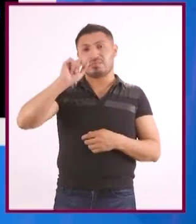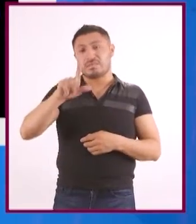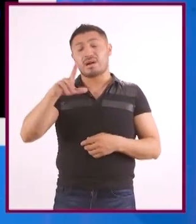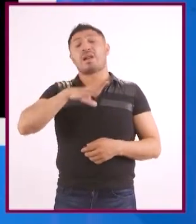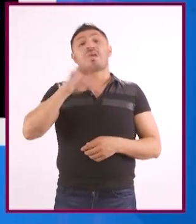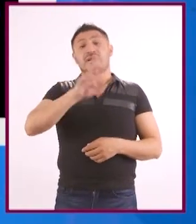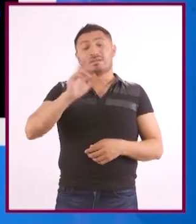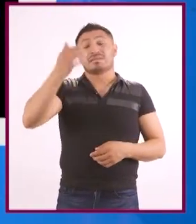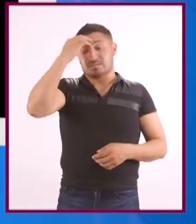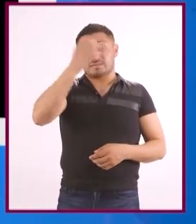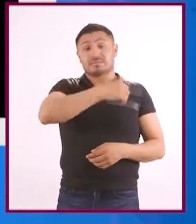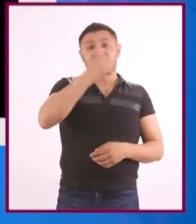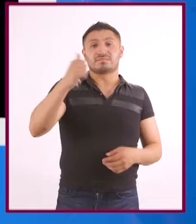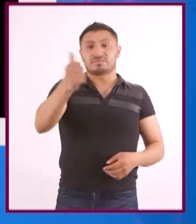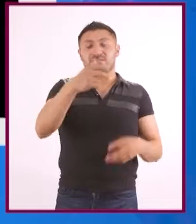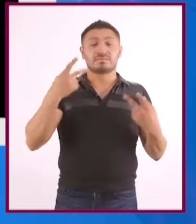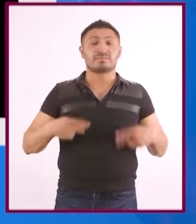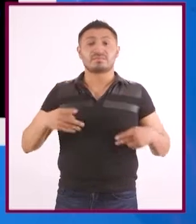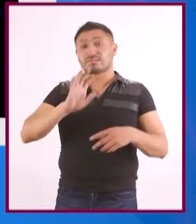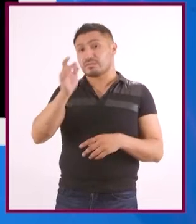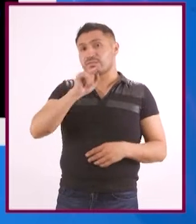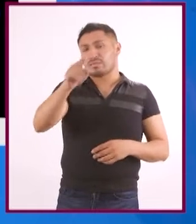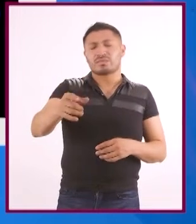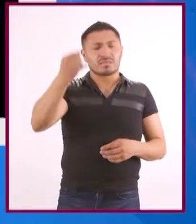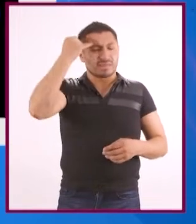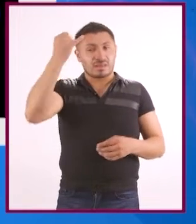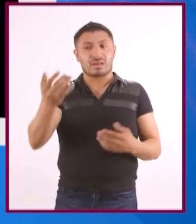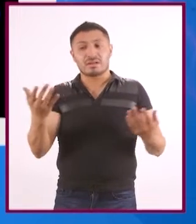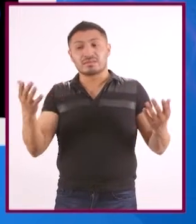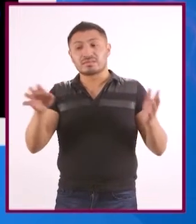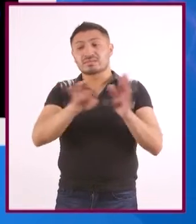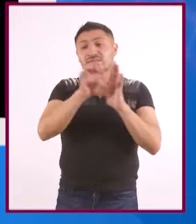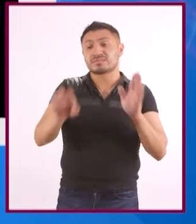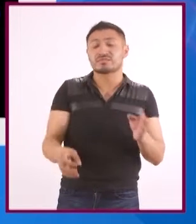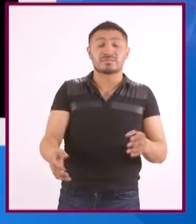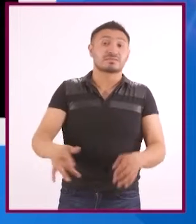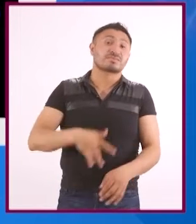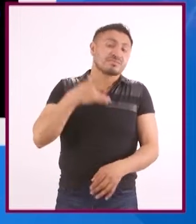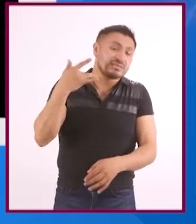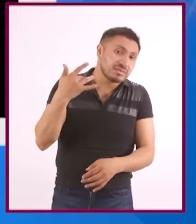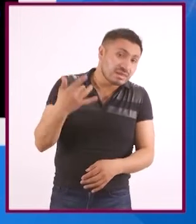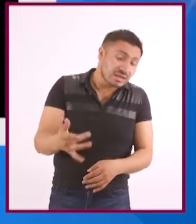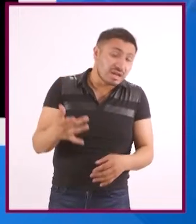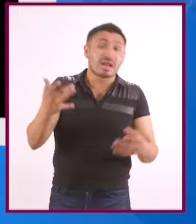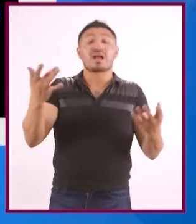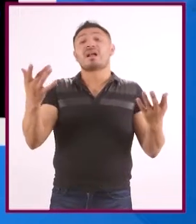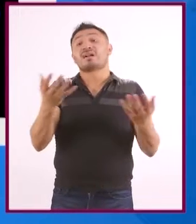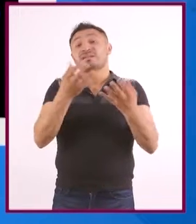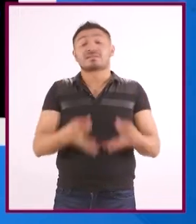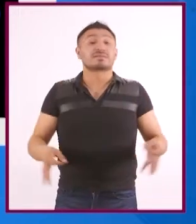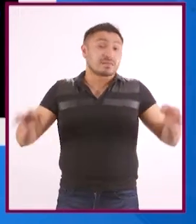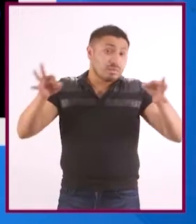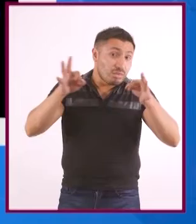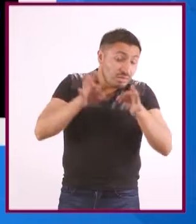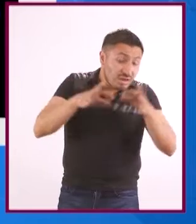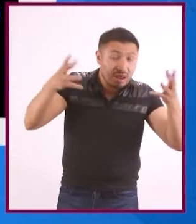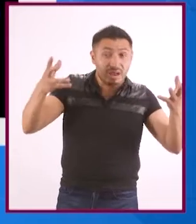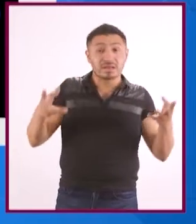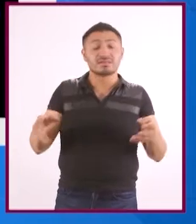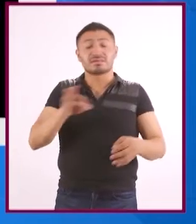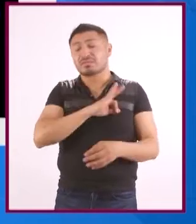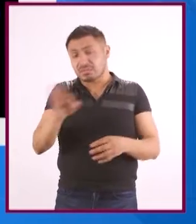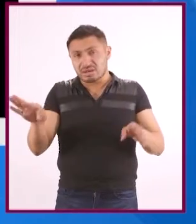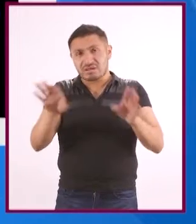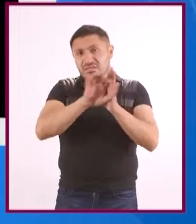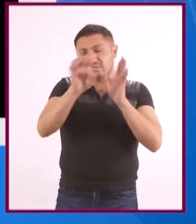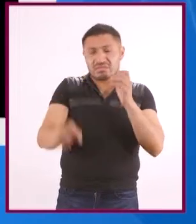debe reconocer a las personas cuando tienes convicciones pues muy sinceras y muy importantes para ellos, que puede haber